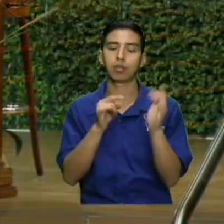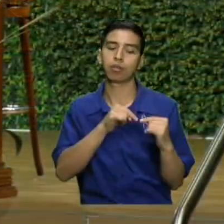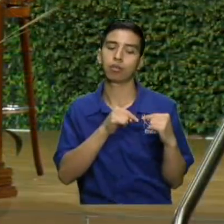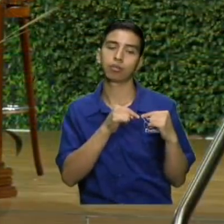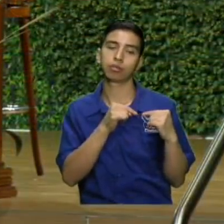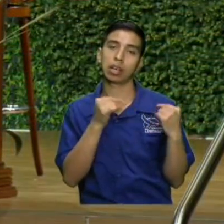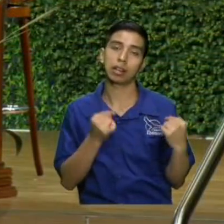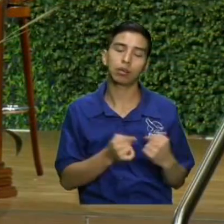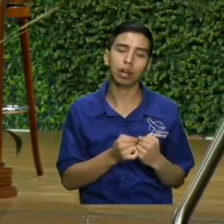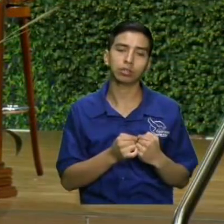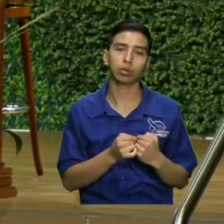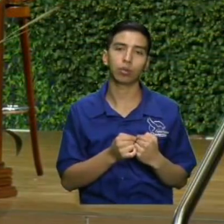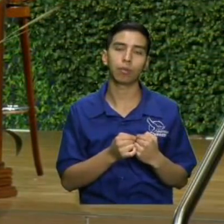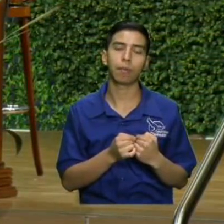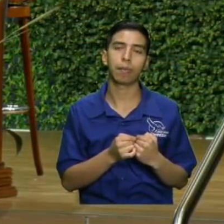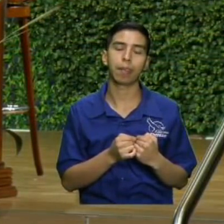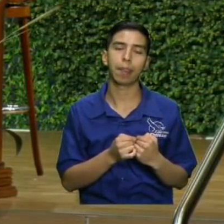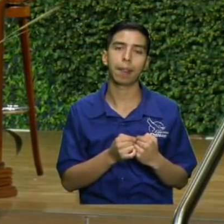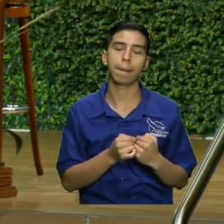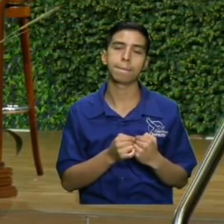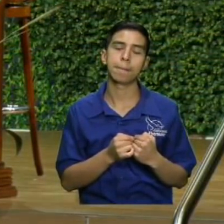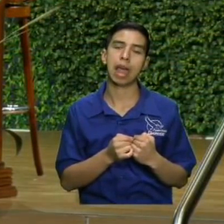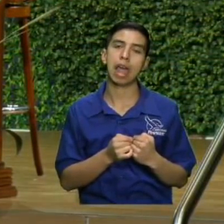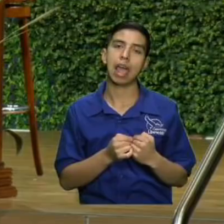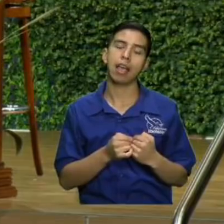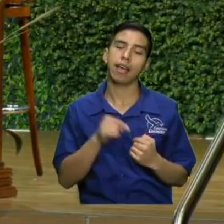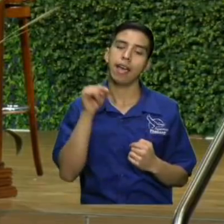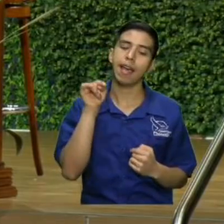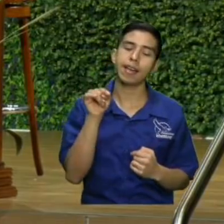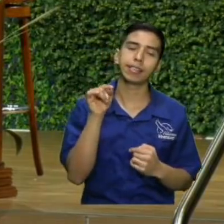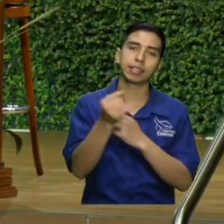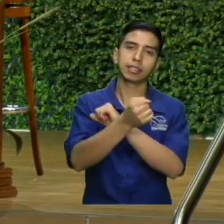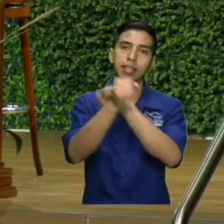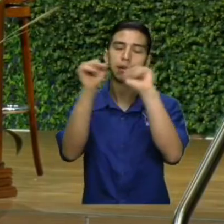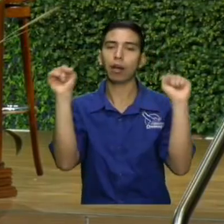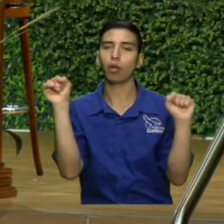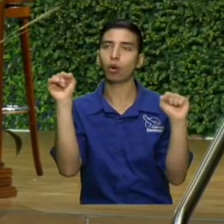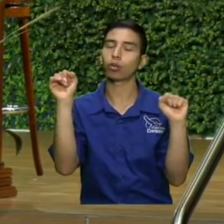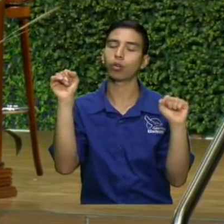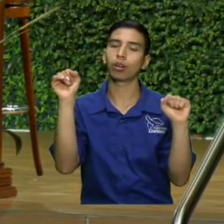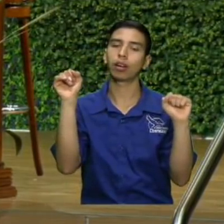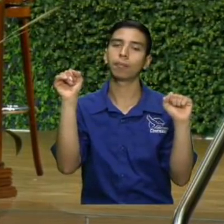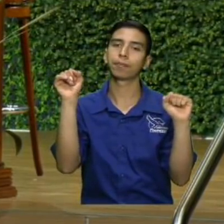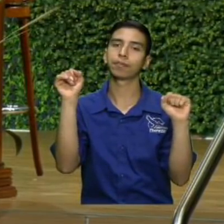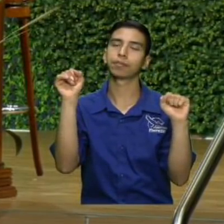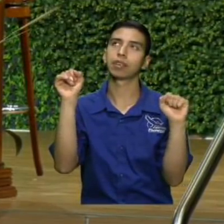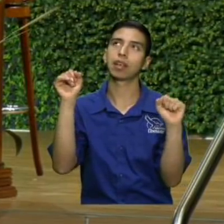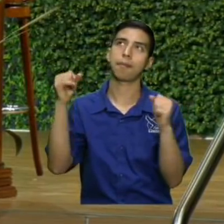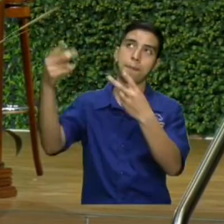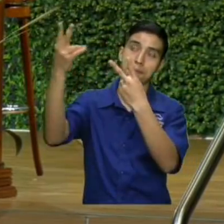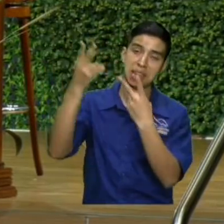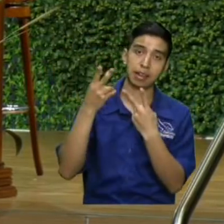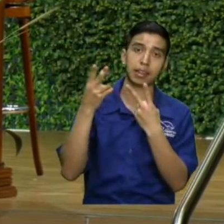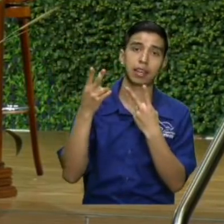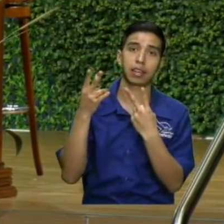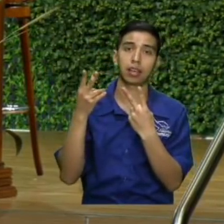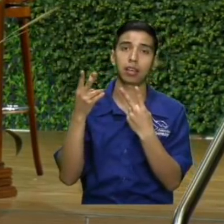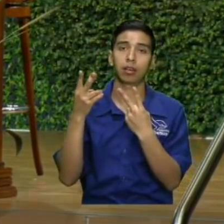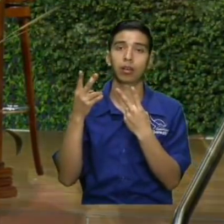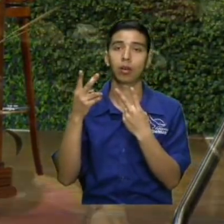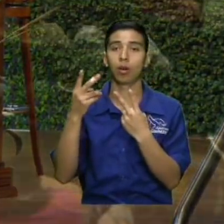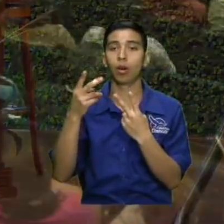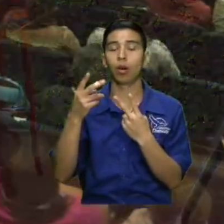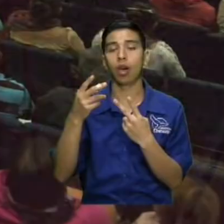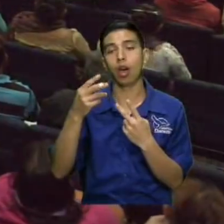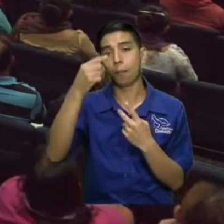bendito Salvador es traído acá a la tierra por la puerta de Abraham y por la puerta de David.